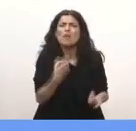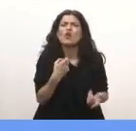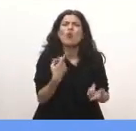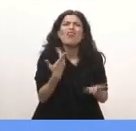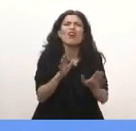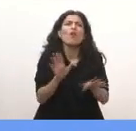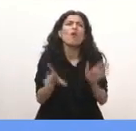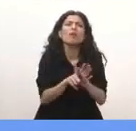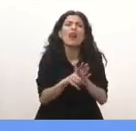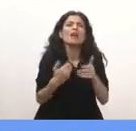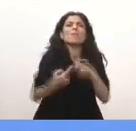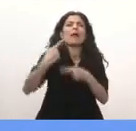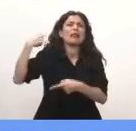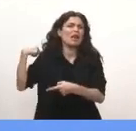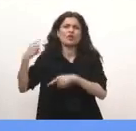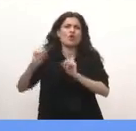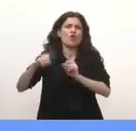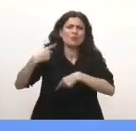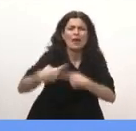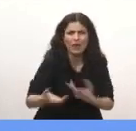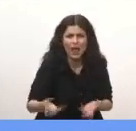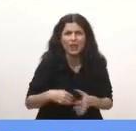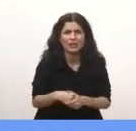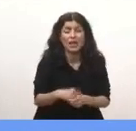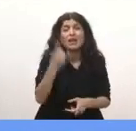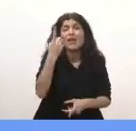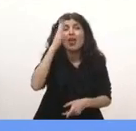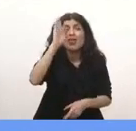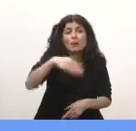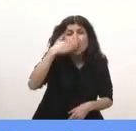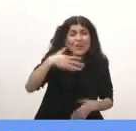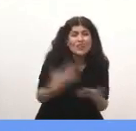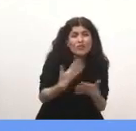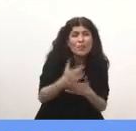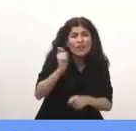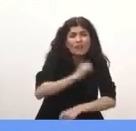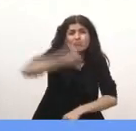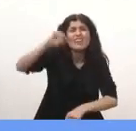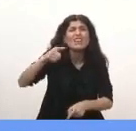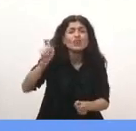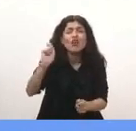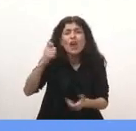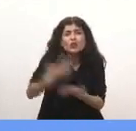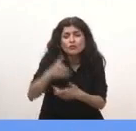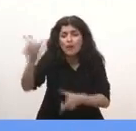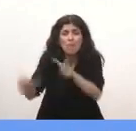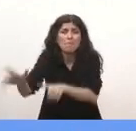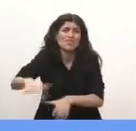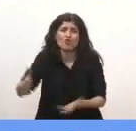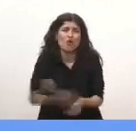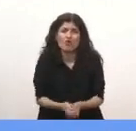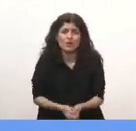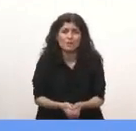inflación quiénes sufren mals la inflación los demás abajo La pregunta es es este el momento para compensar una cifra los